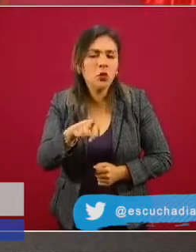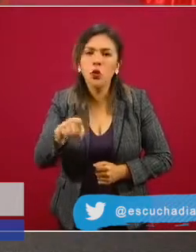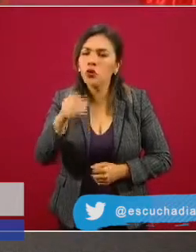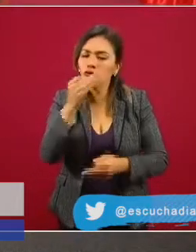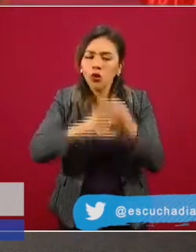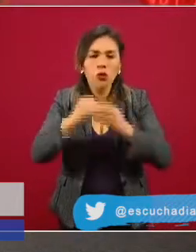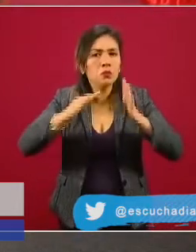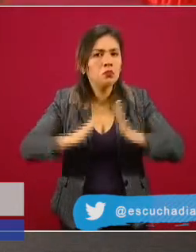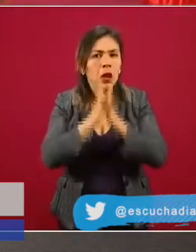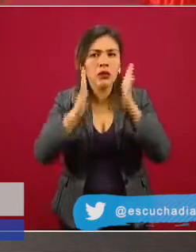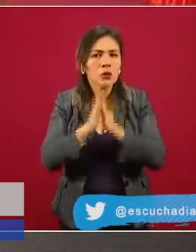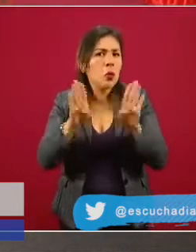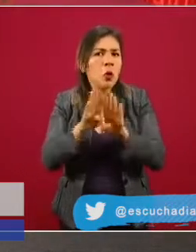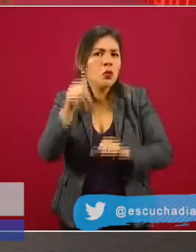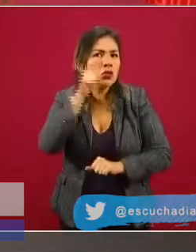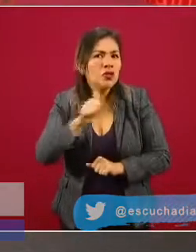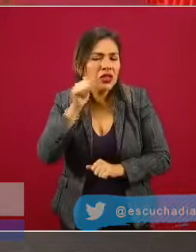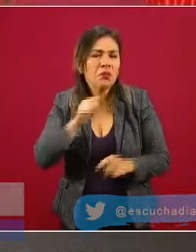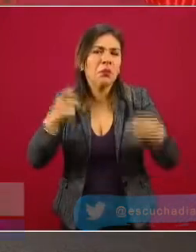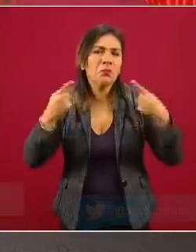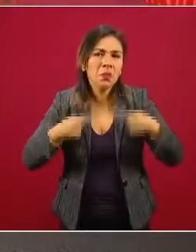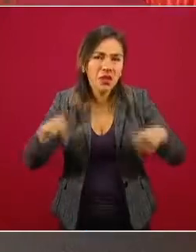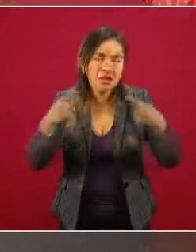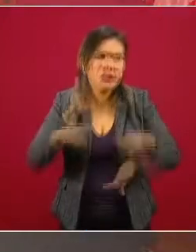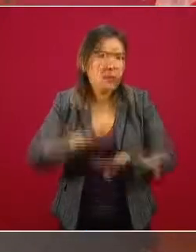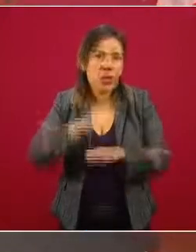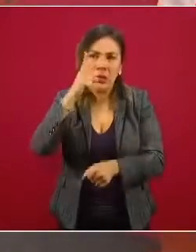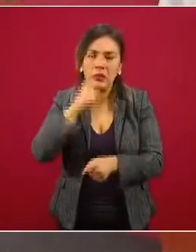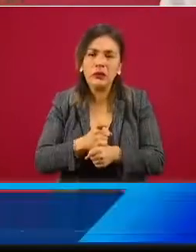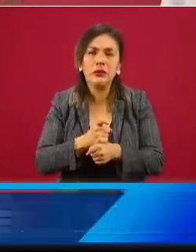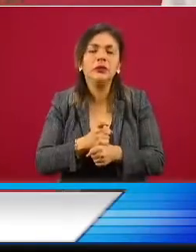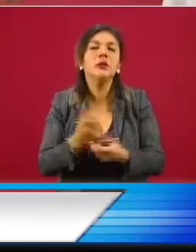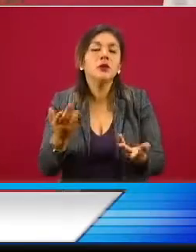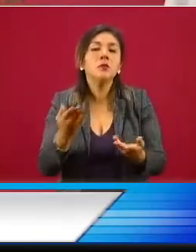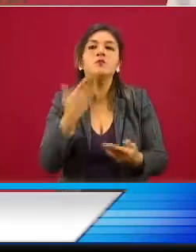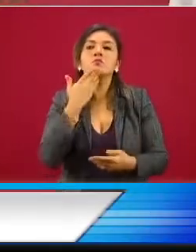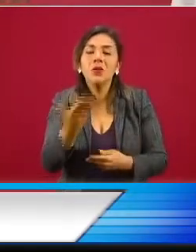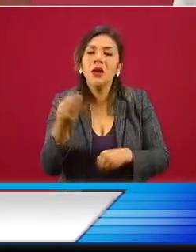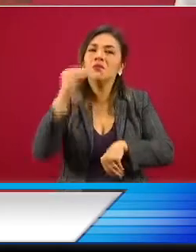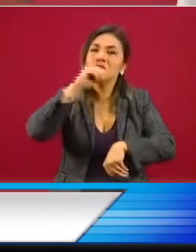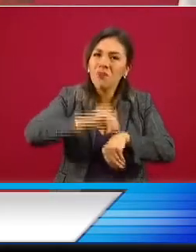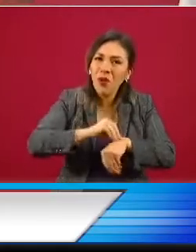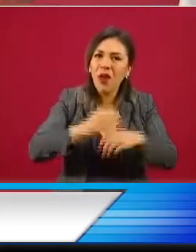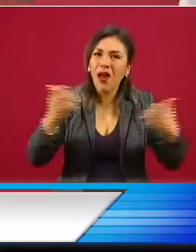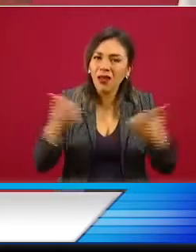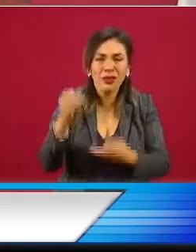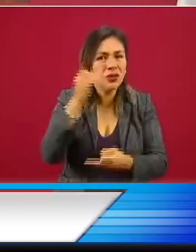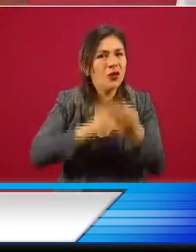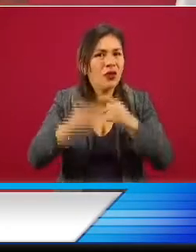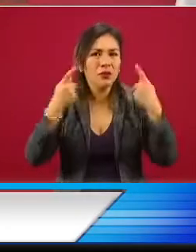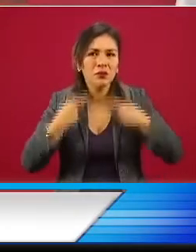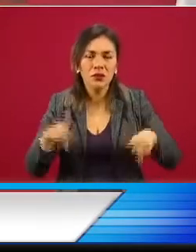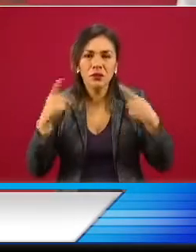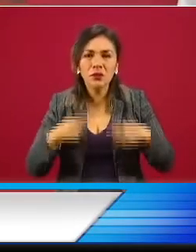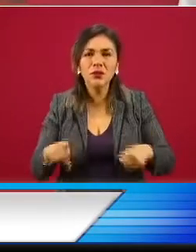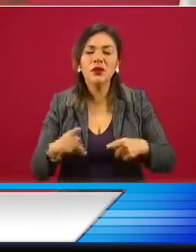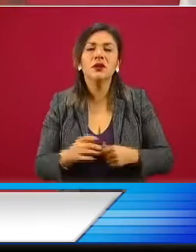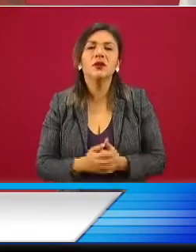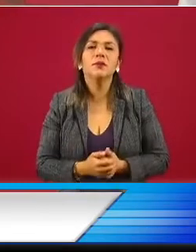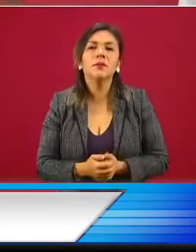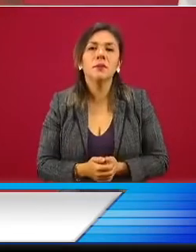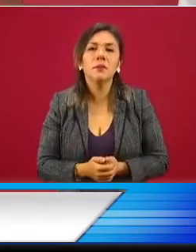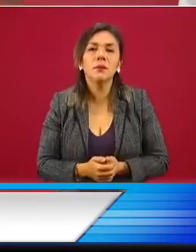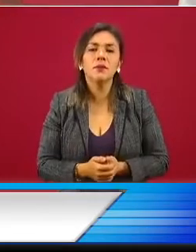Bruto, medirá la felicidad del pueblo de México. Tren Maya. El presidente confirma que en junio inicia